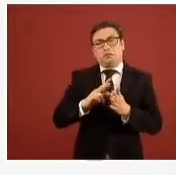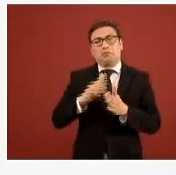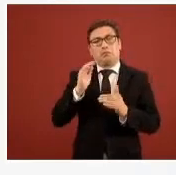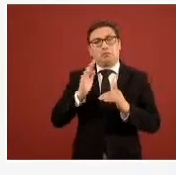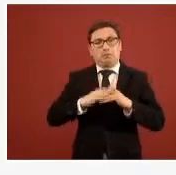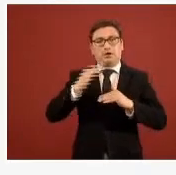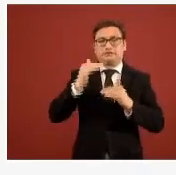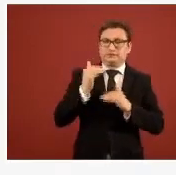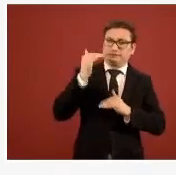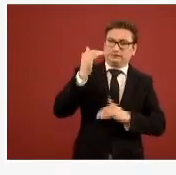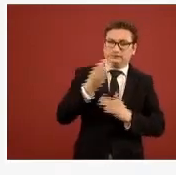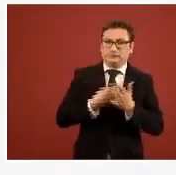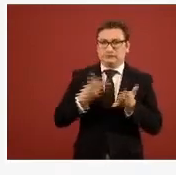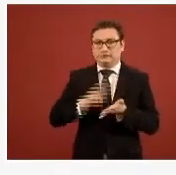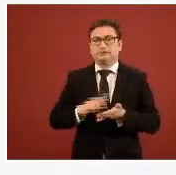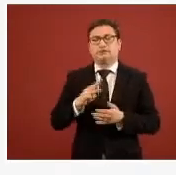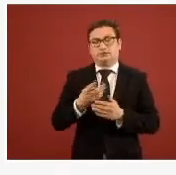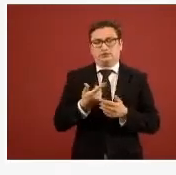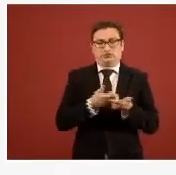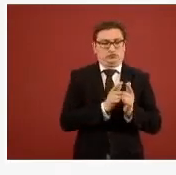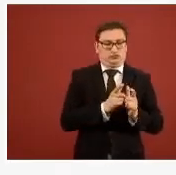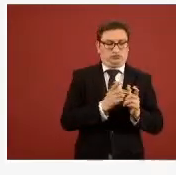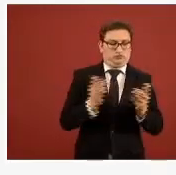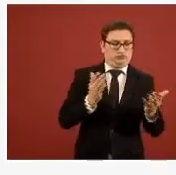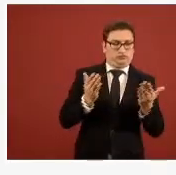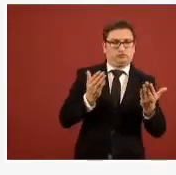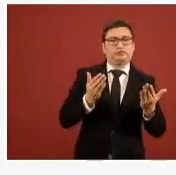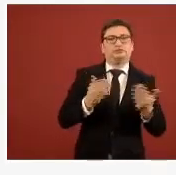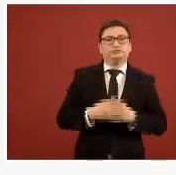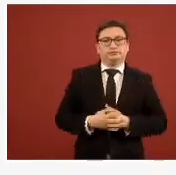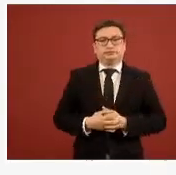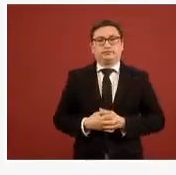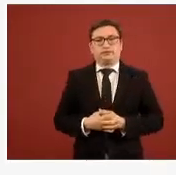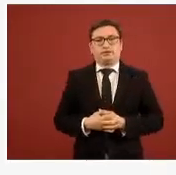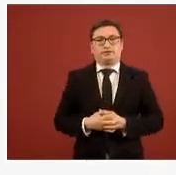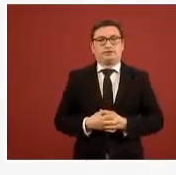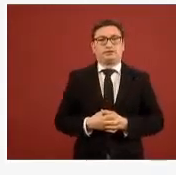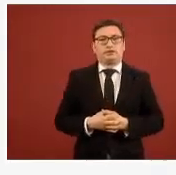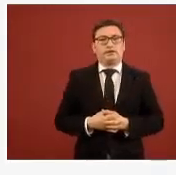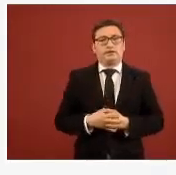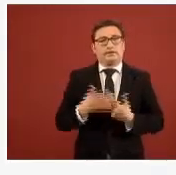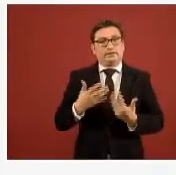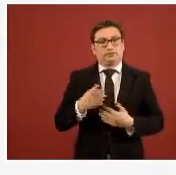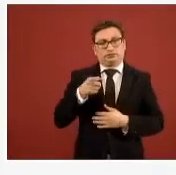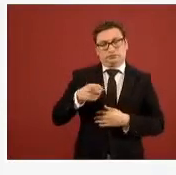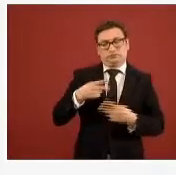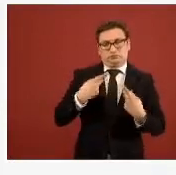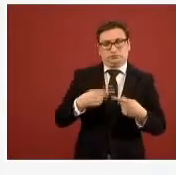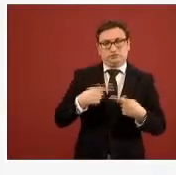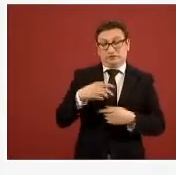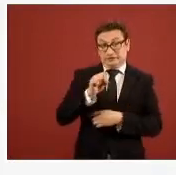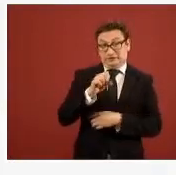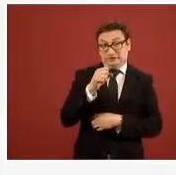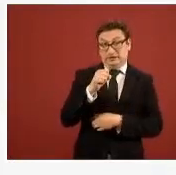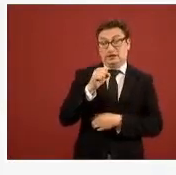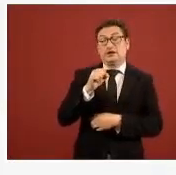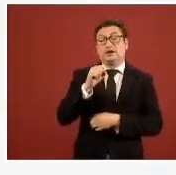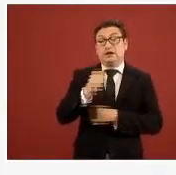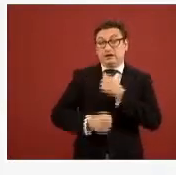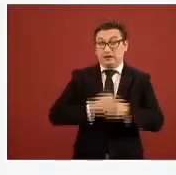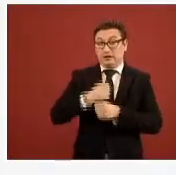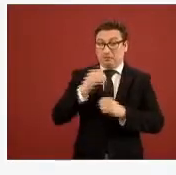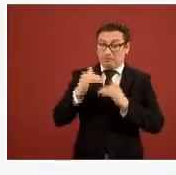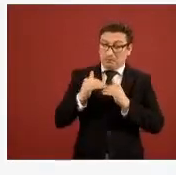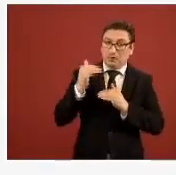del grupo anterior, y es precisamente en los que tienen más de 60 años de edad,